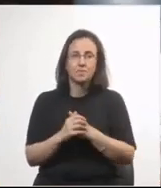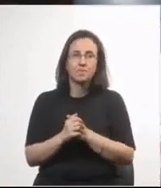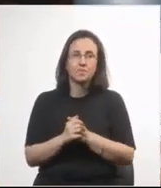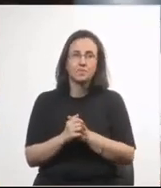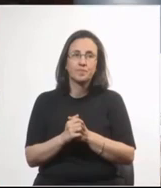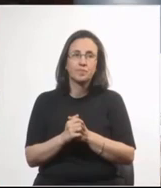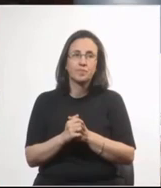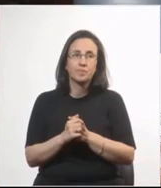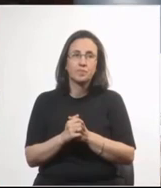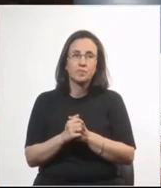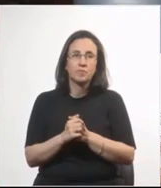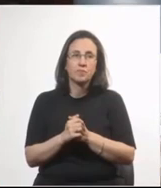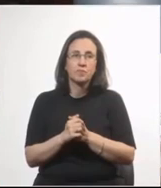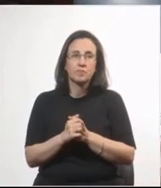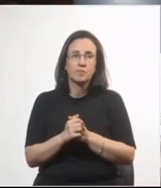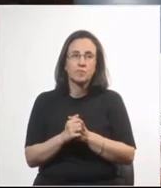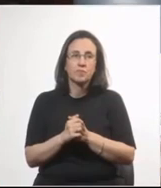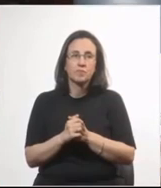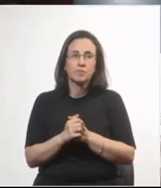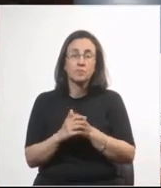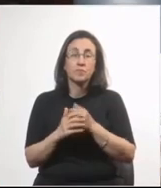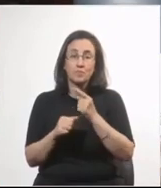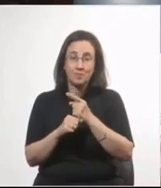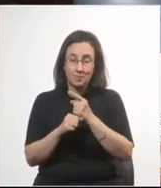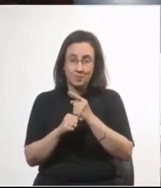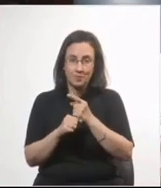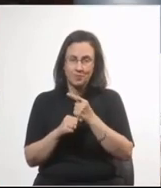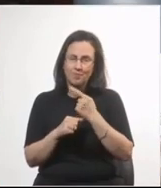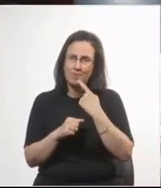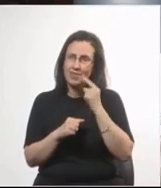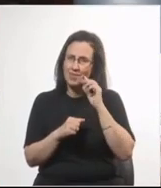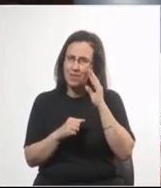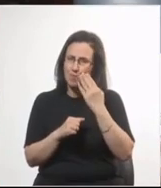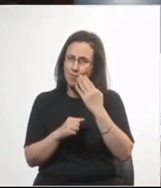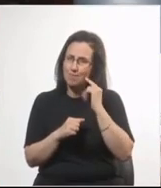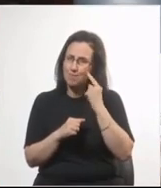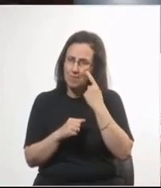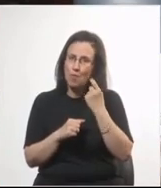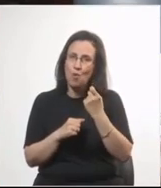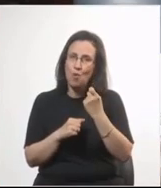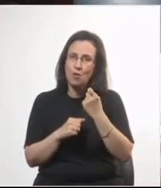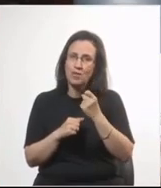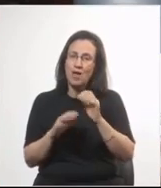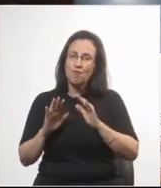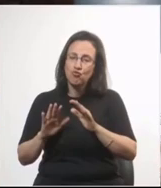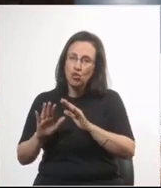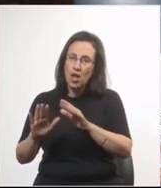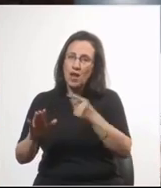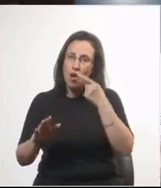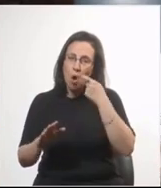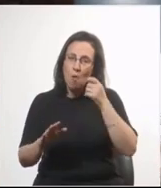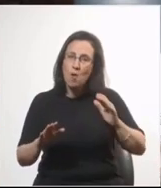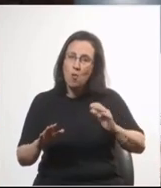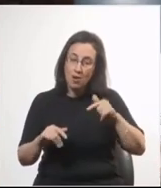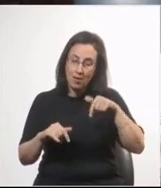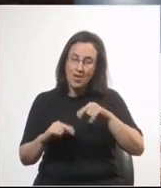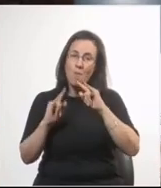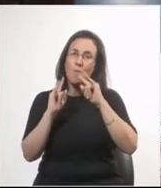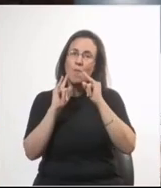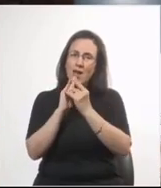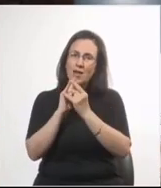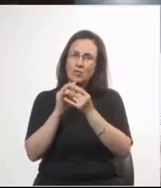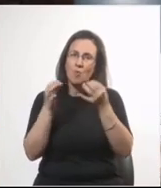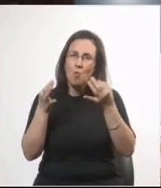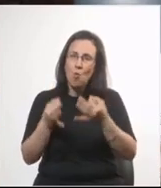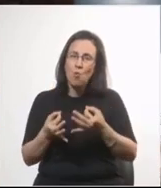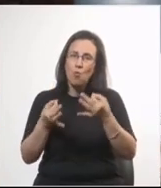En primer lugar, quiero reconocer la labor de las funcionarias y funcionarios del Palacio que han garantizado